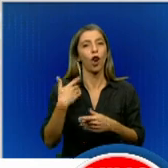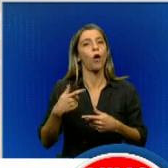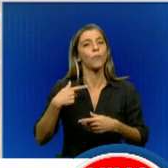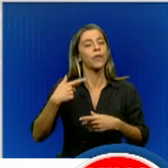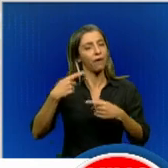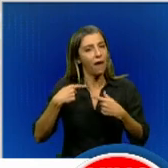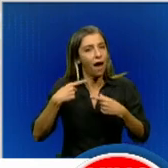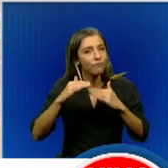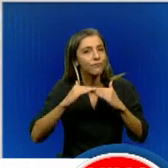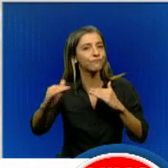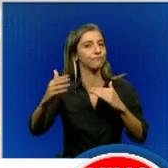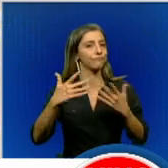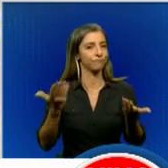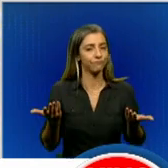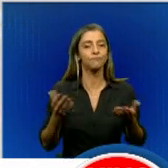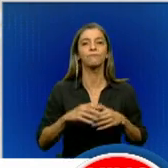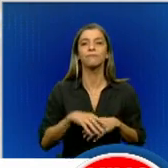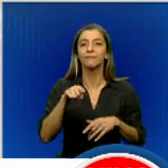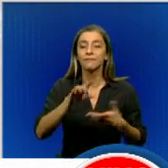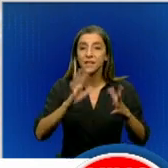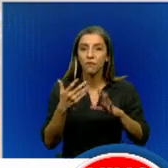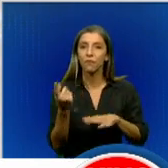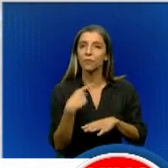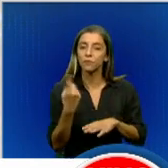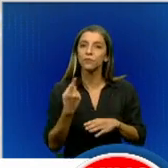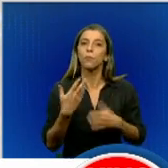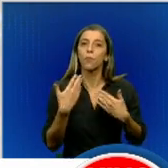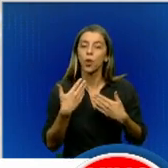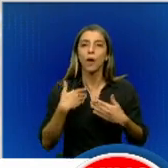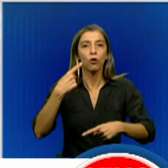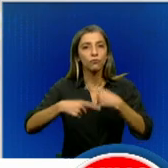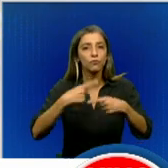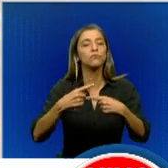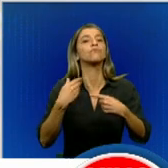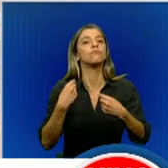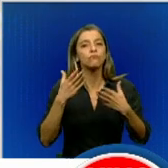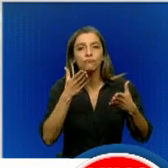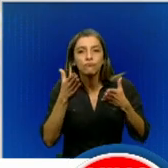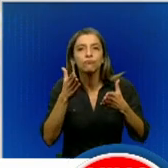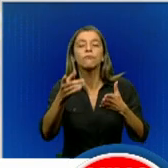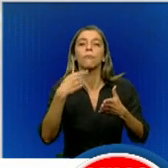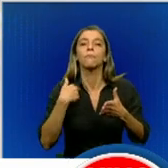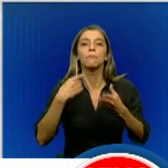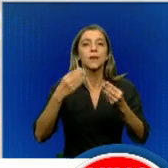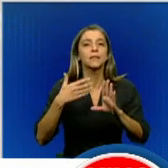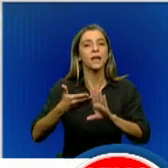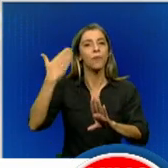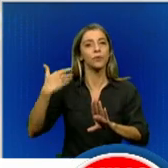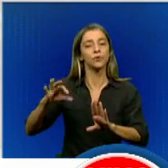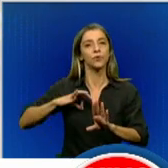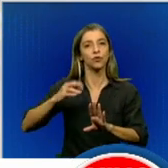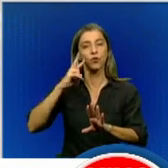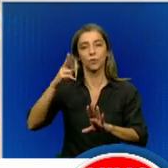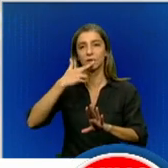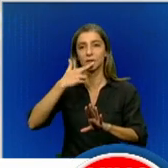esa sostenibilidad fiscal y ese camino lo vamos a recorrer a partir de la revisión de la reforma tributaria del 2017 y